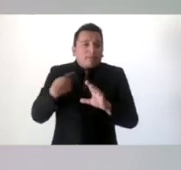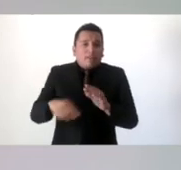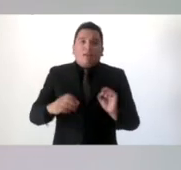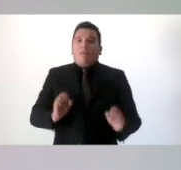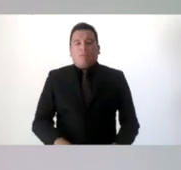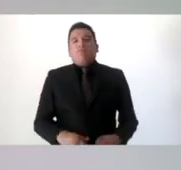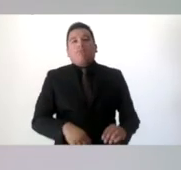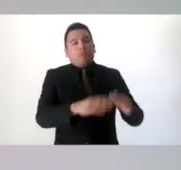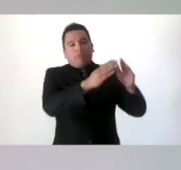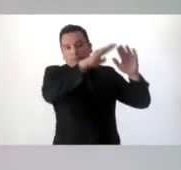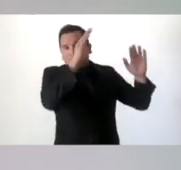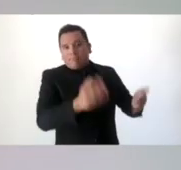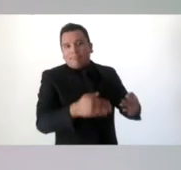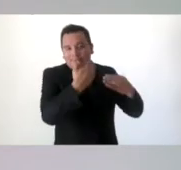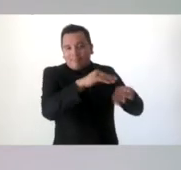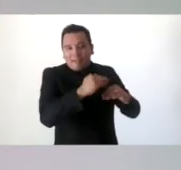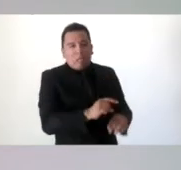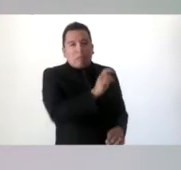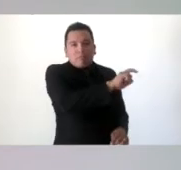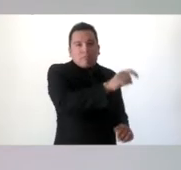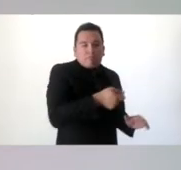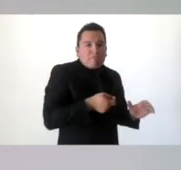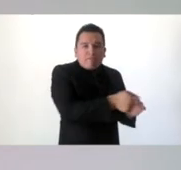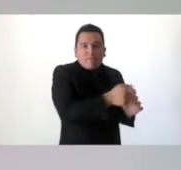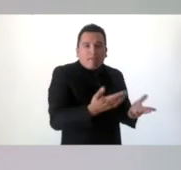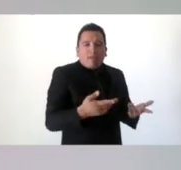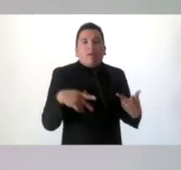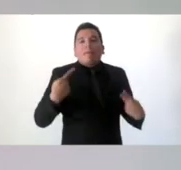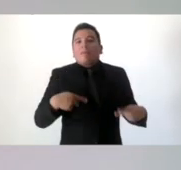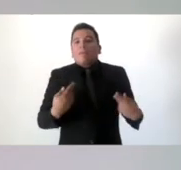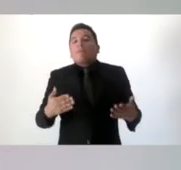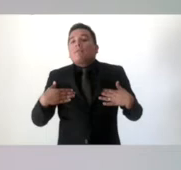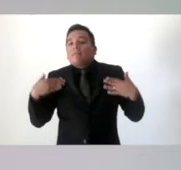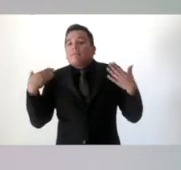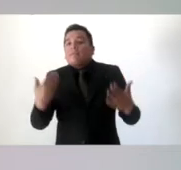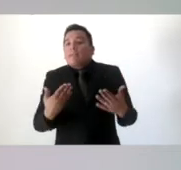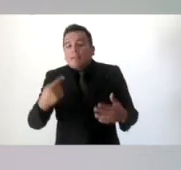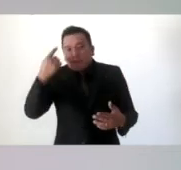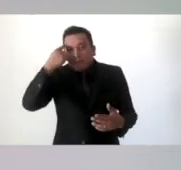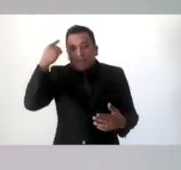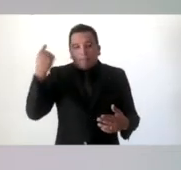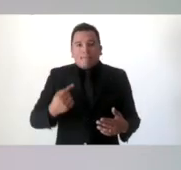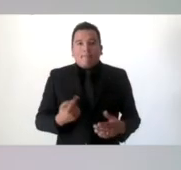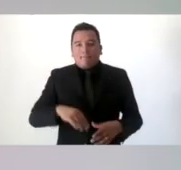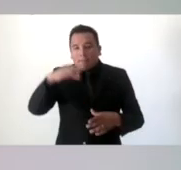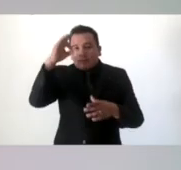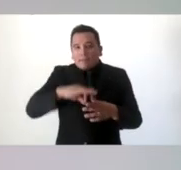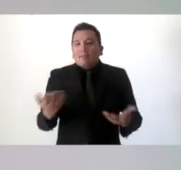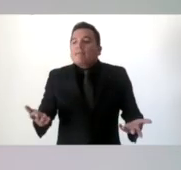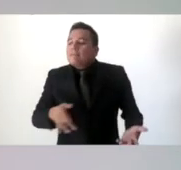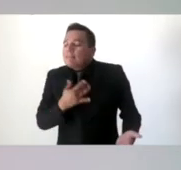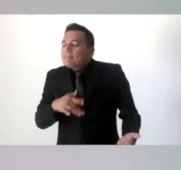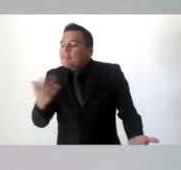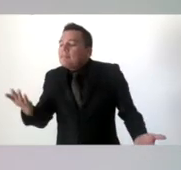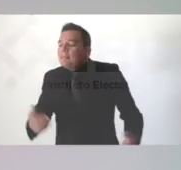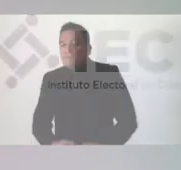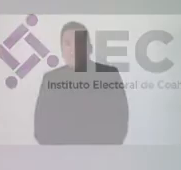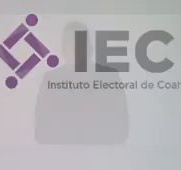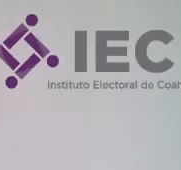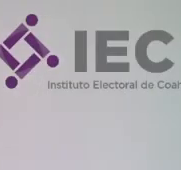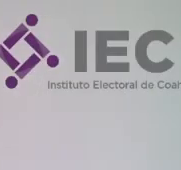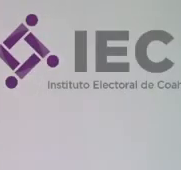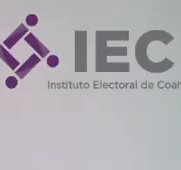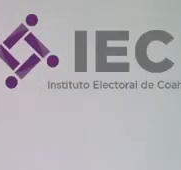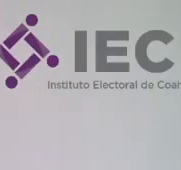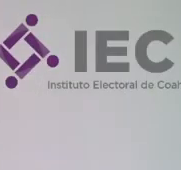correo electrónico, los cajeros? ¿Qué tendría que comentarles a los ciudadanos para que abran un poco su expectativa y empiecen a confiar en